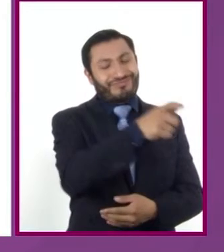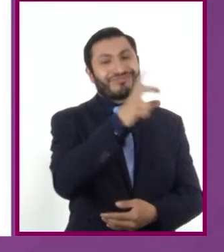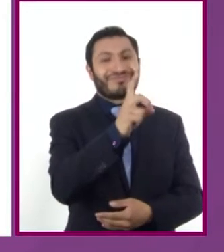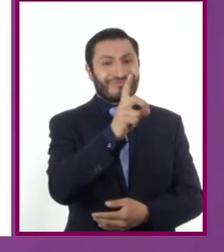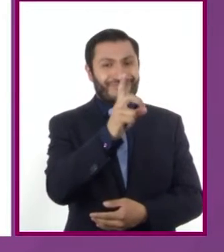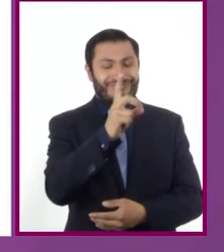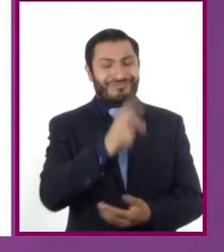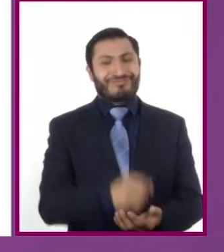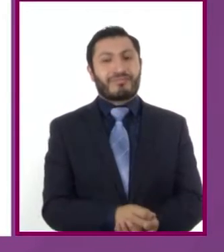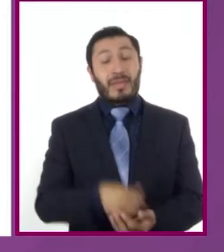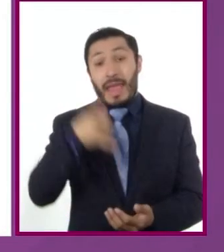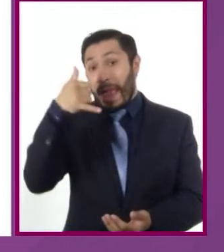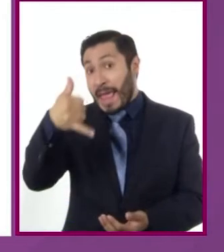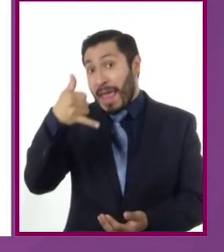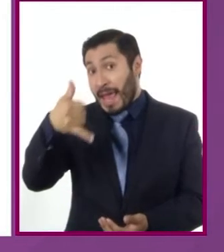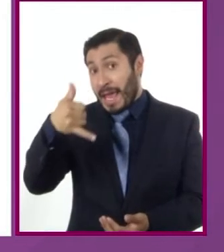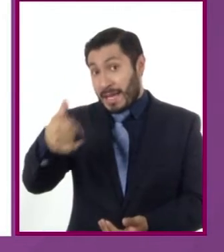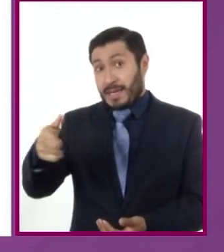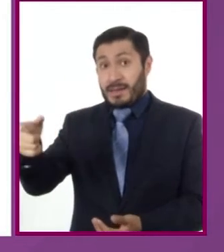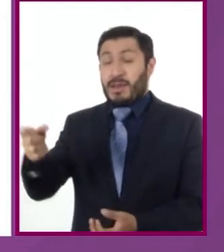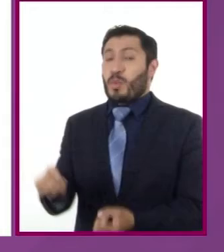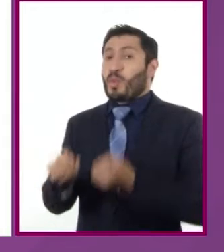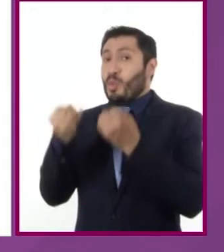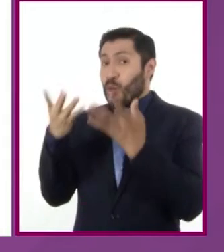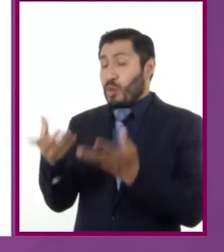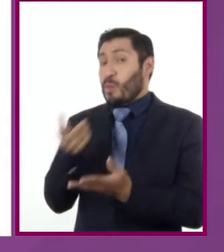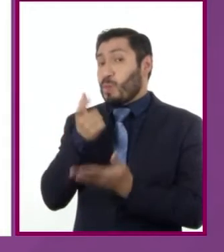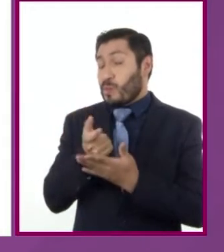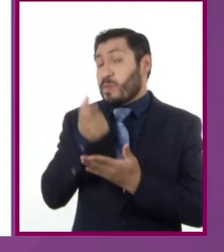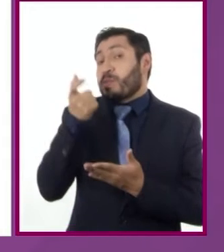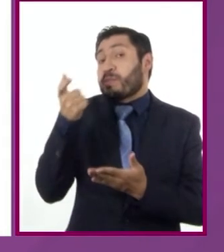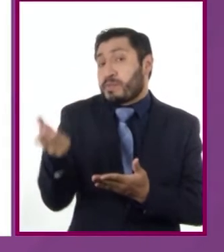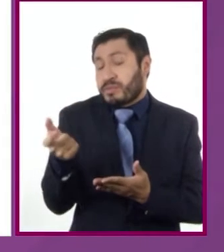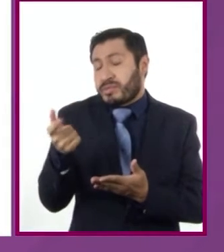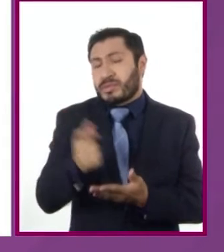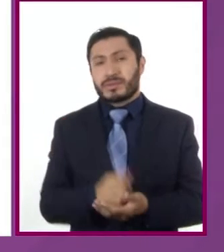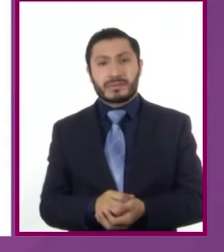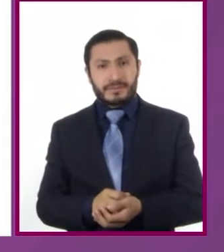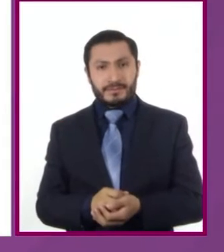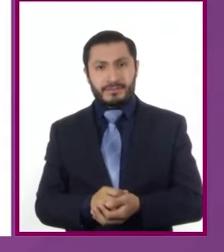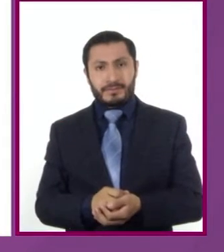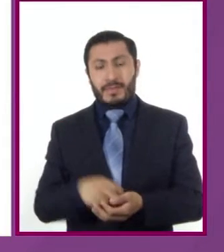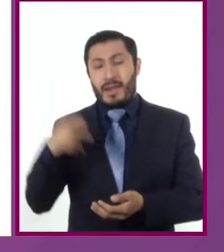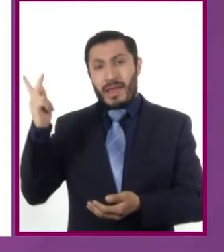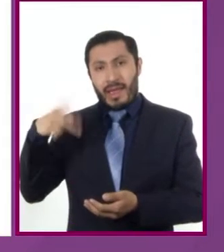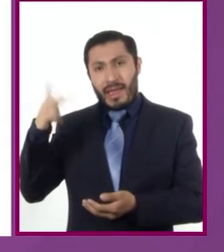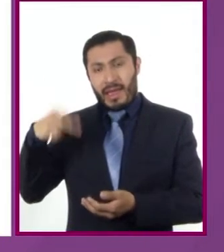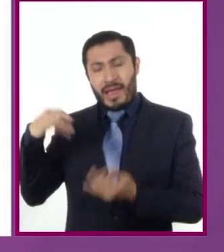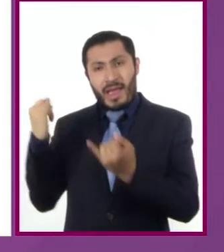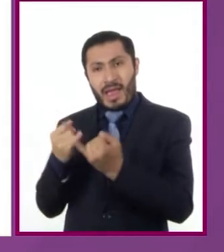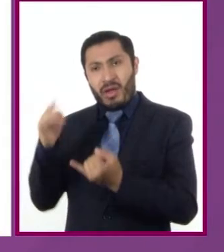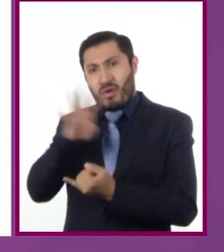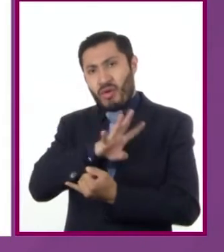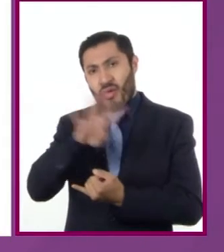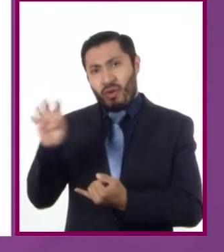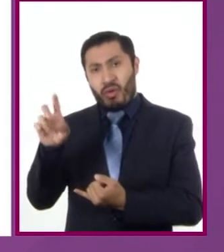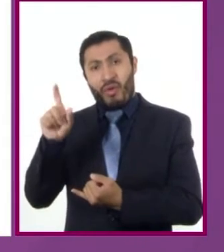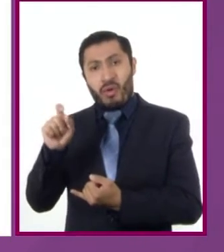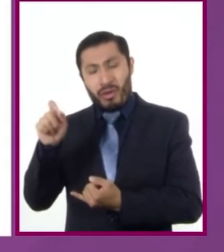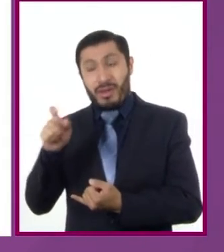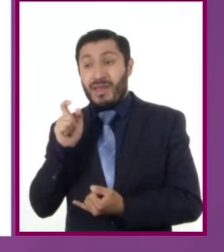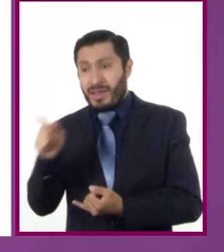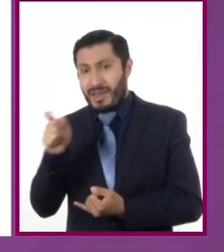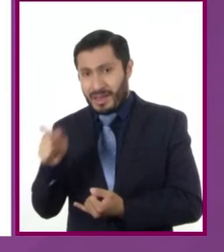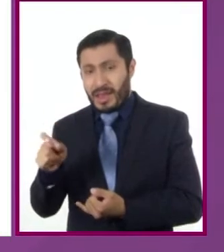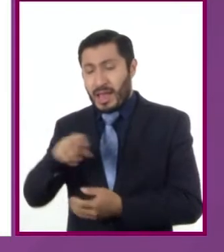Y representa el costo a pagar en pesos por calcular. K igual a 420 y es la